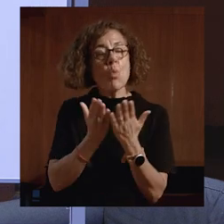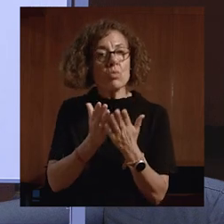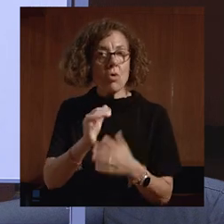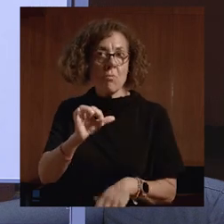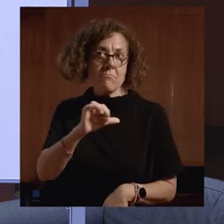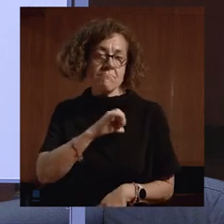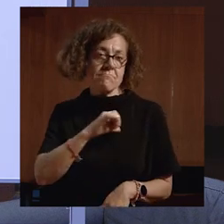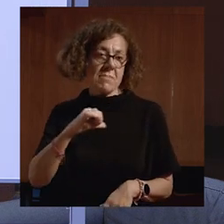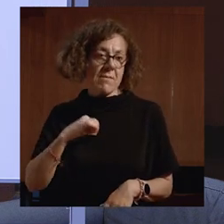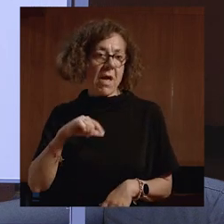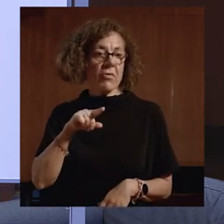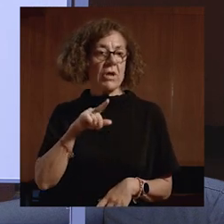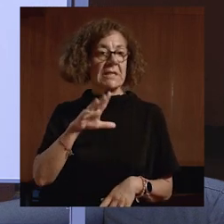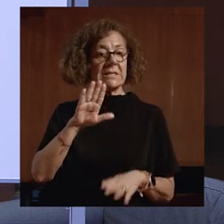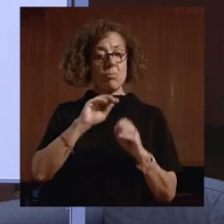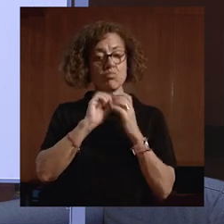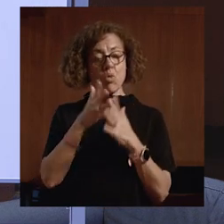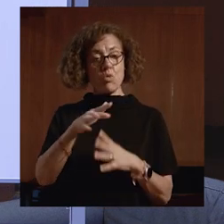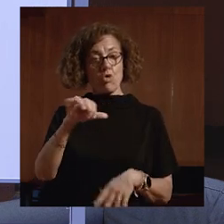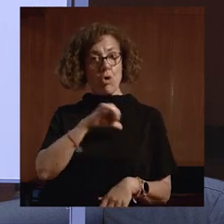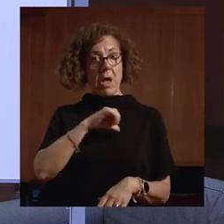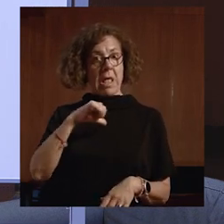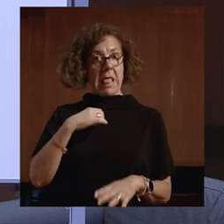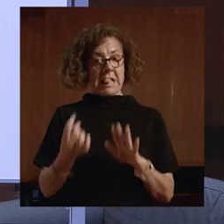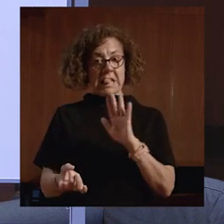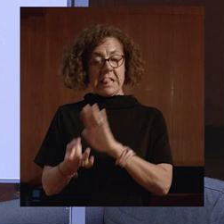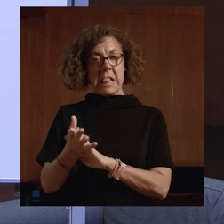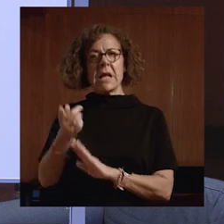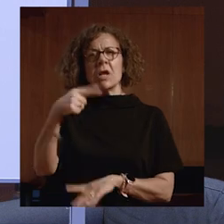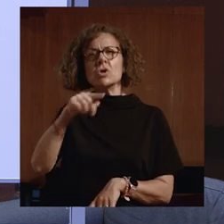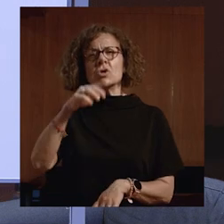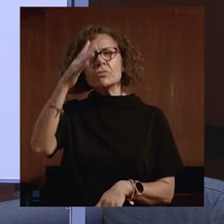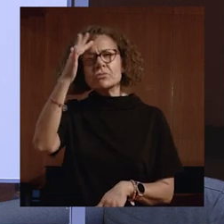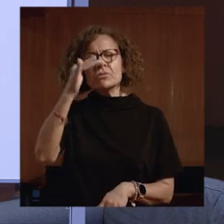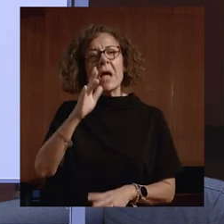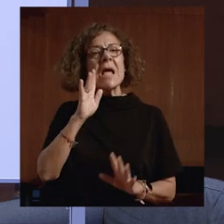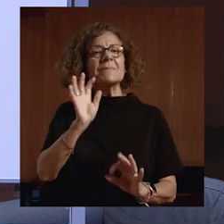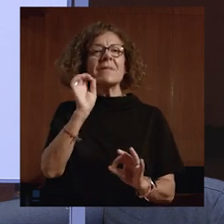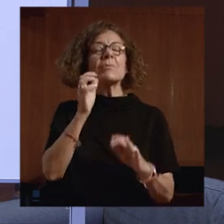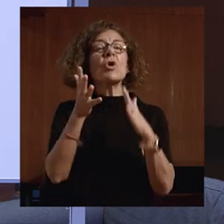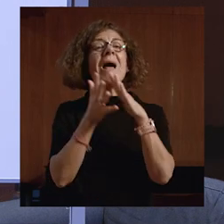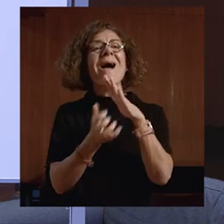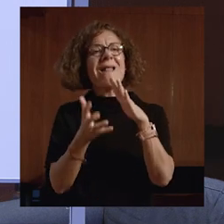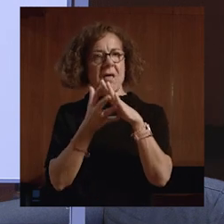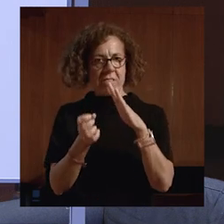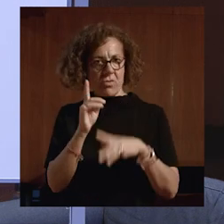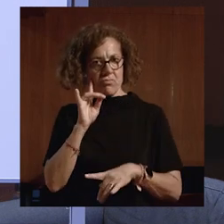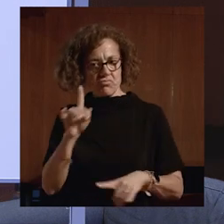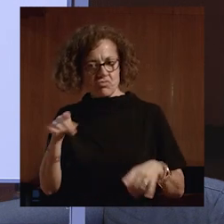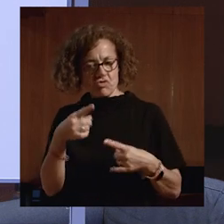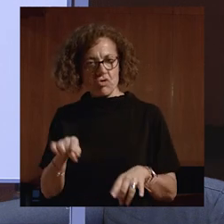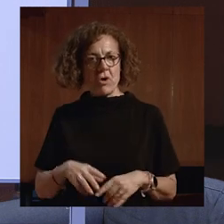privado, en ese mundo individual que hemos idealizado, sobre todo con la grabación sonora.